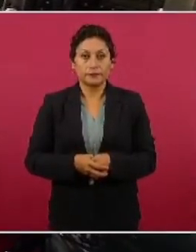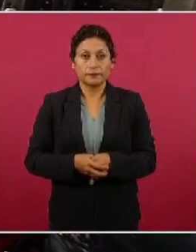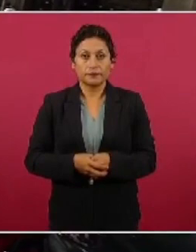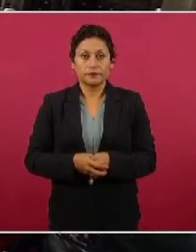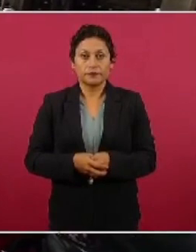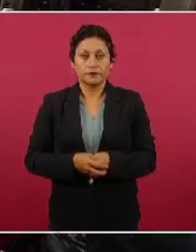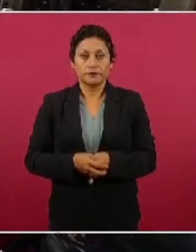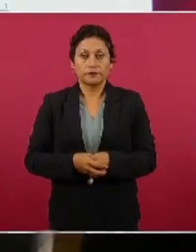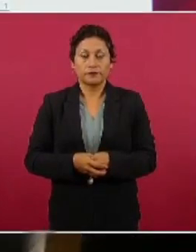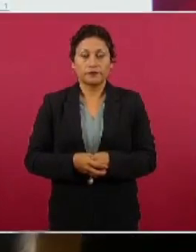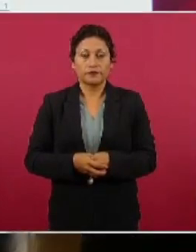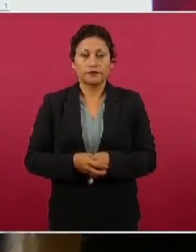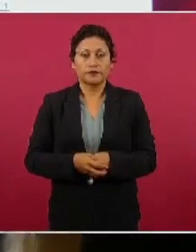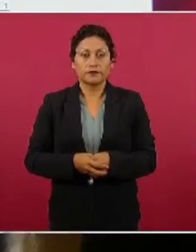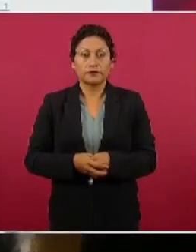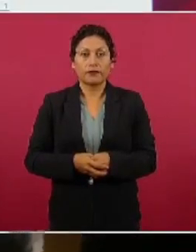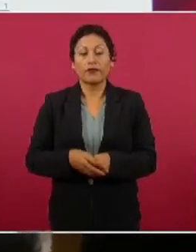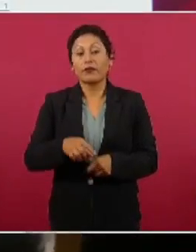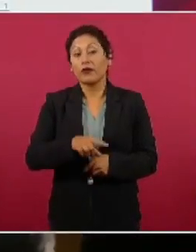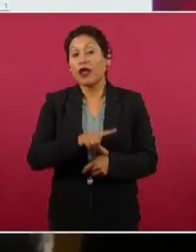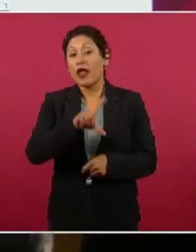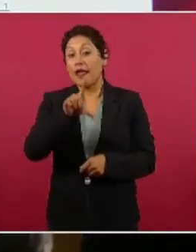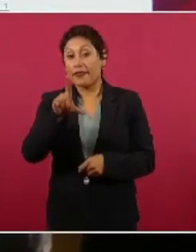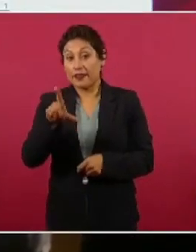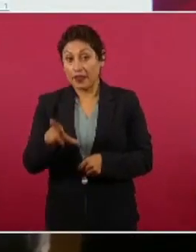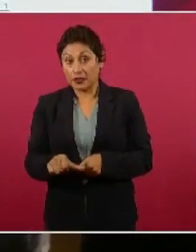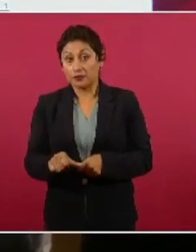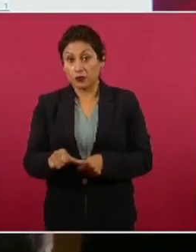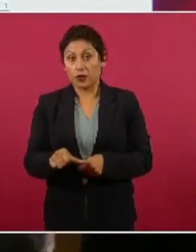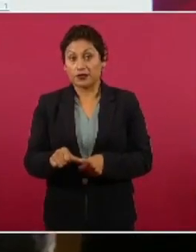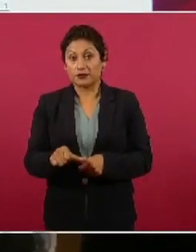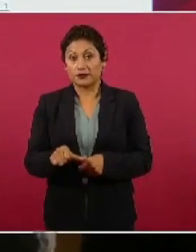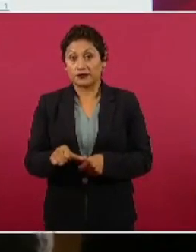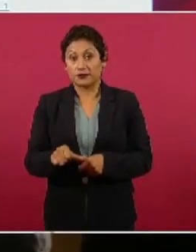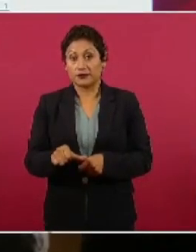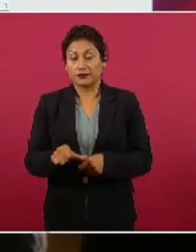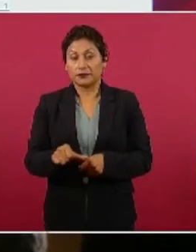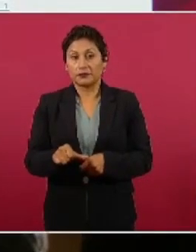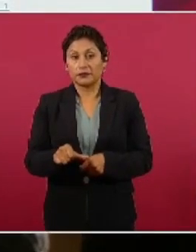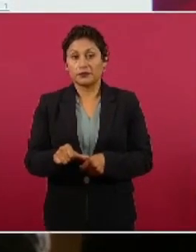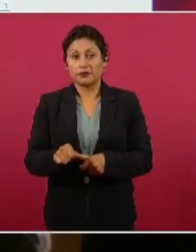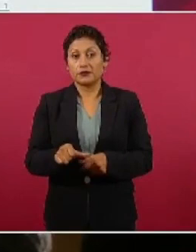se dieron cuenta de que iba en serio,